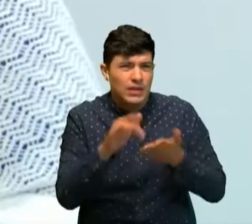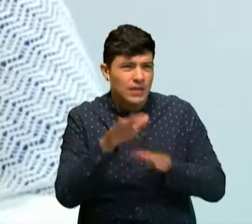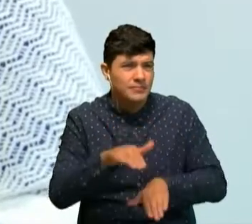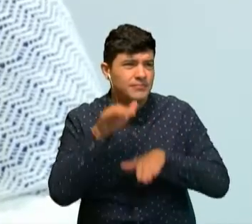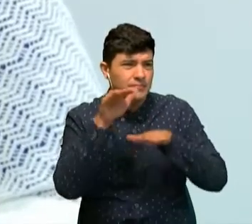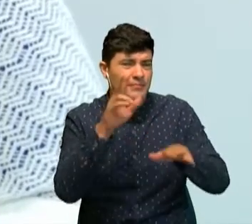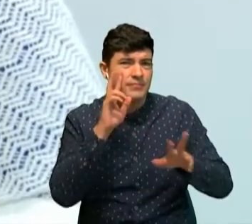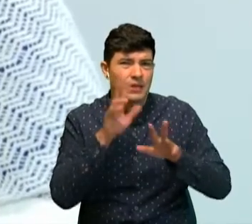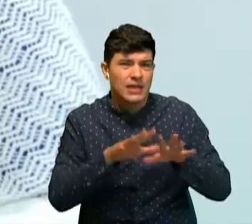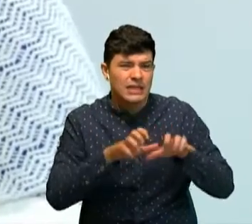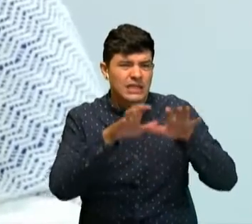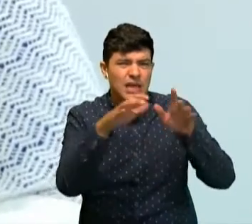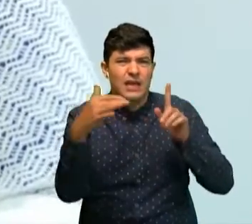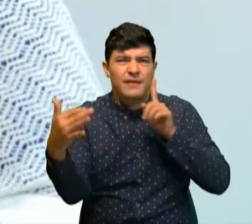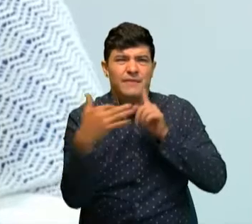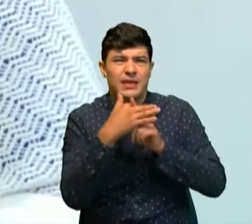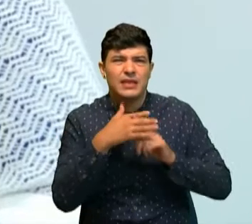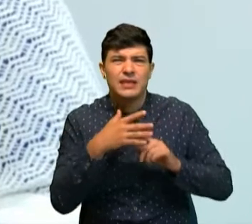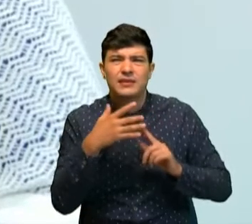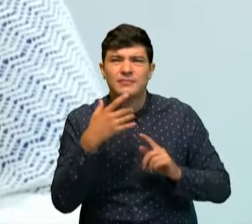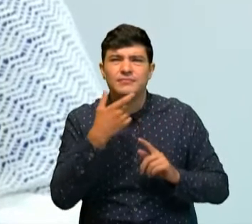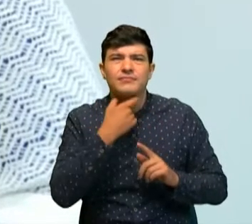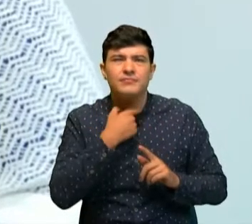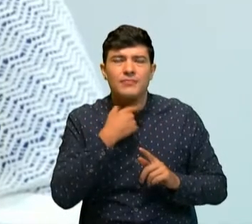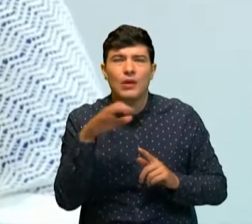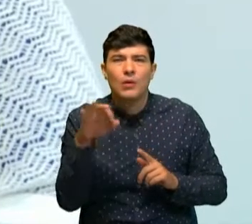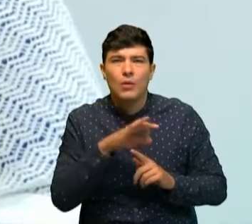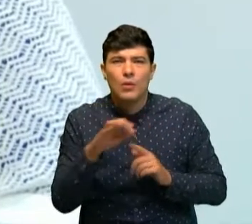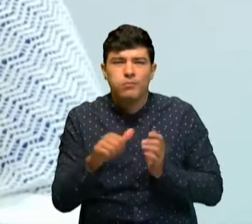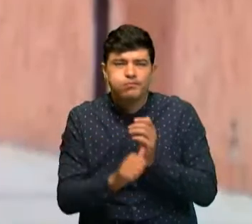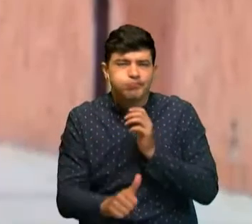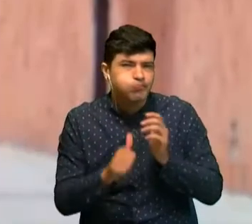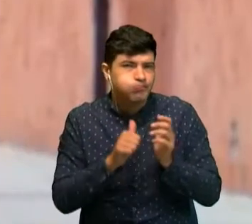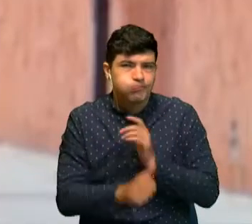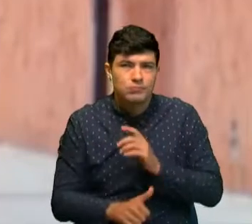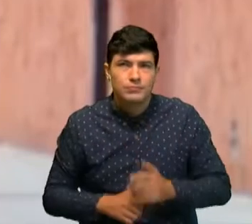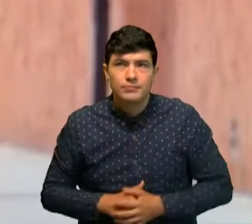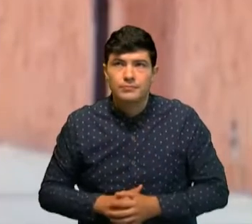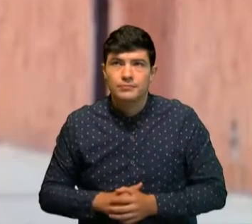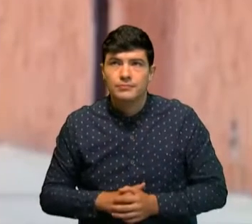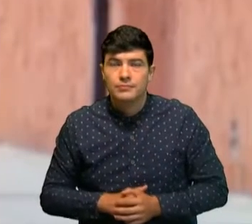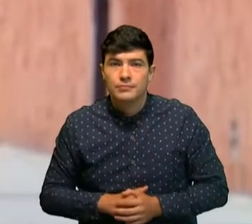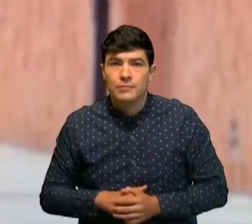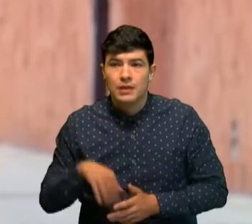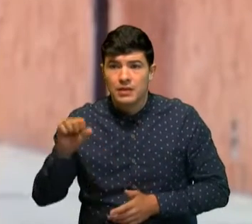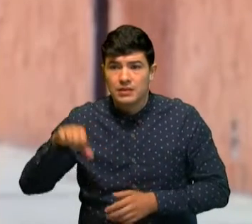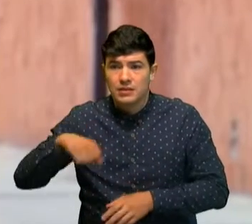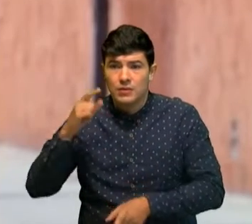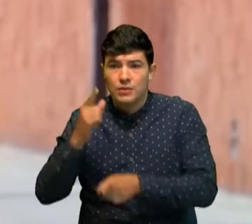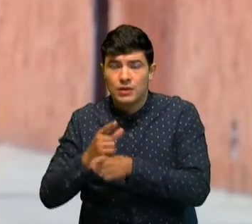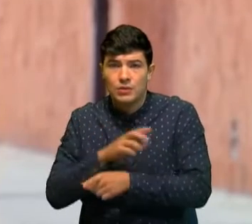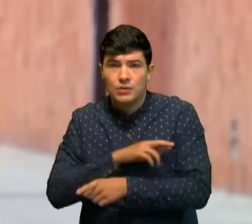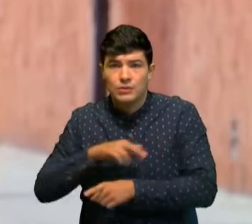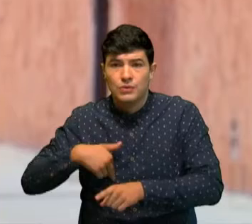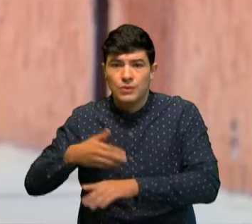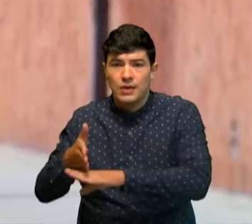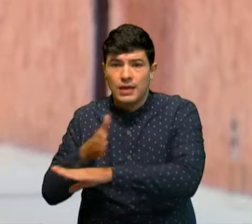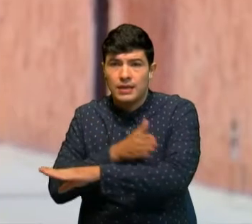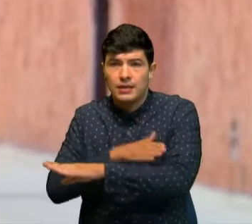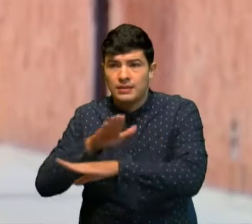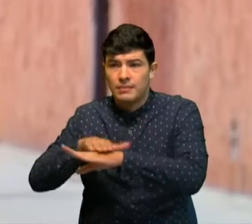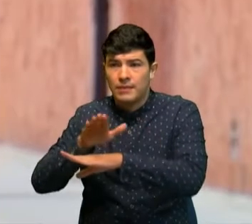las infecciones de las vías respiratorias y las diarreas. Y es que con lo que hemos mencionado,